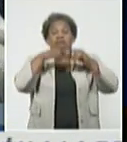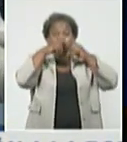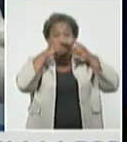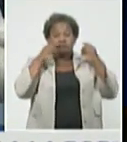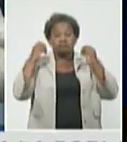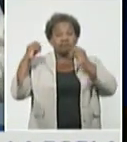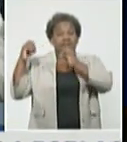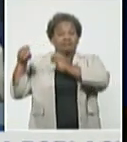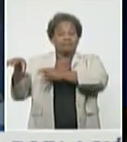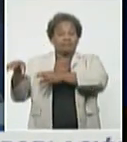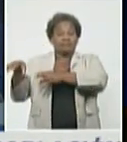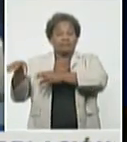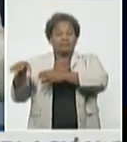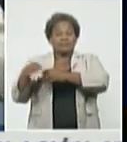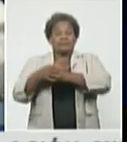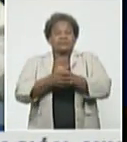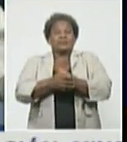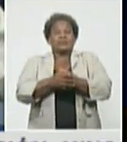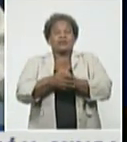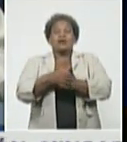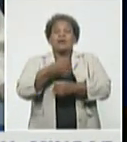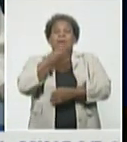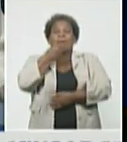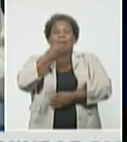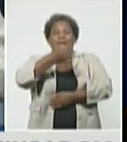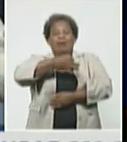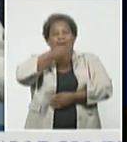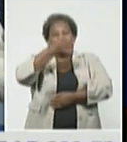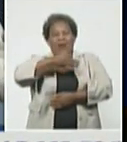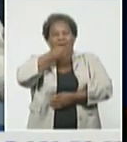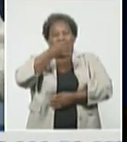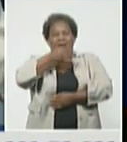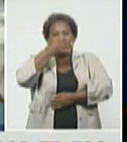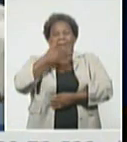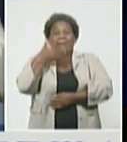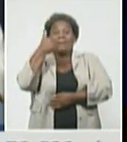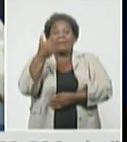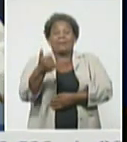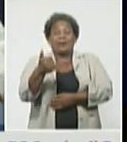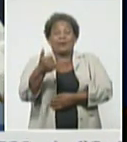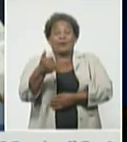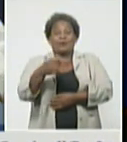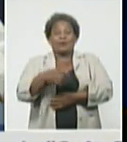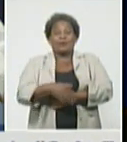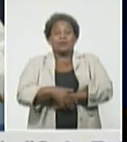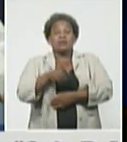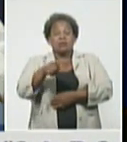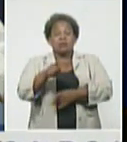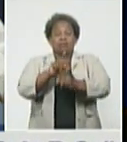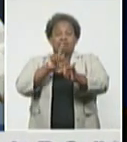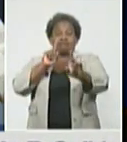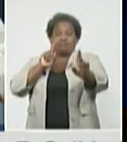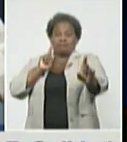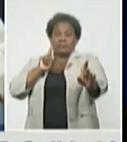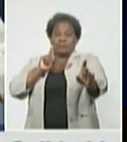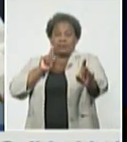para poder expresarme mejor y además teniendo en cuenta el distanciamiento que mantenemos